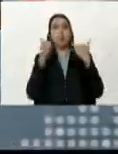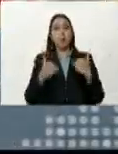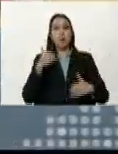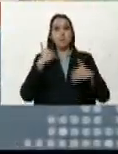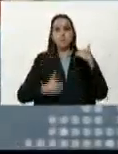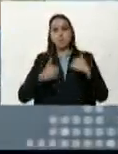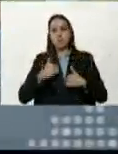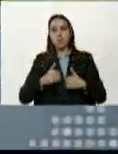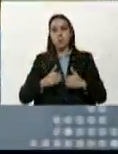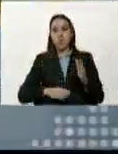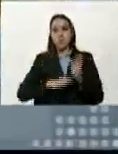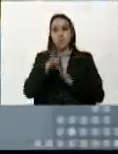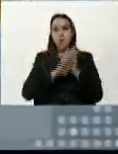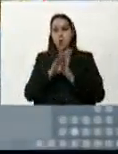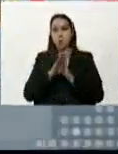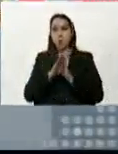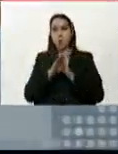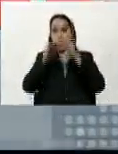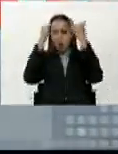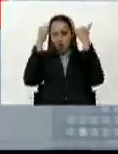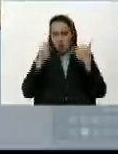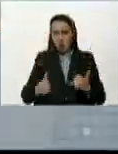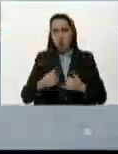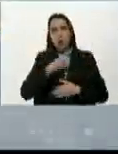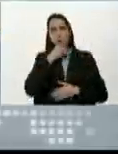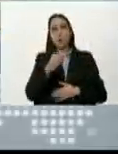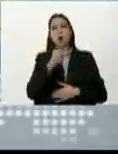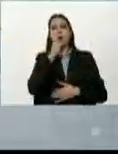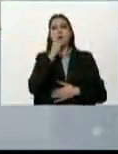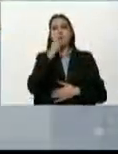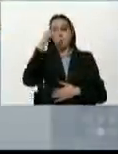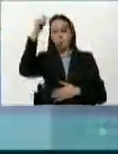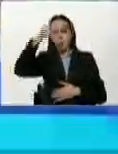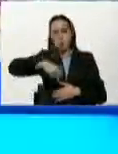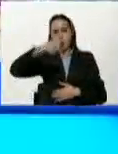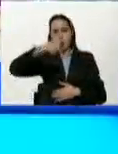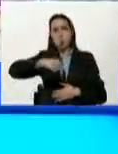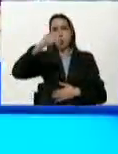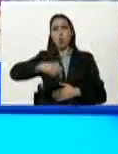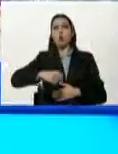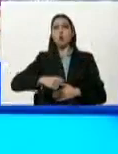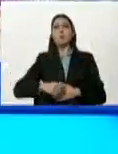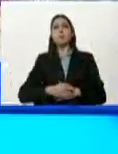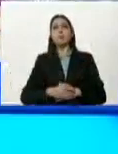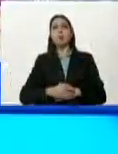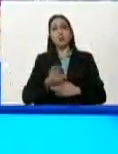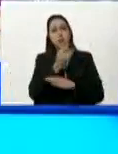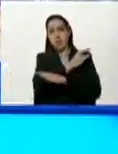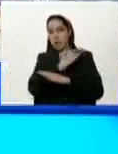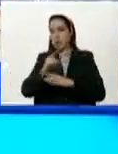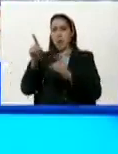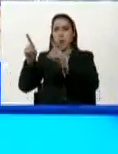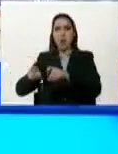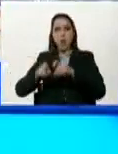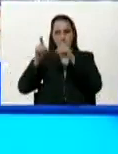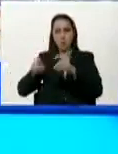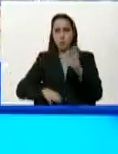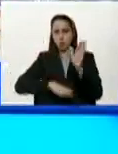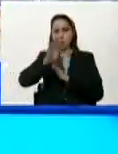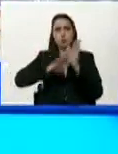productivos hoy miércoles buenas noticias hoy miércoles verde hoy miércoles de